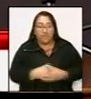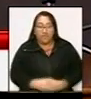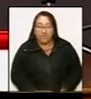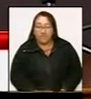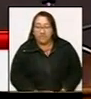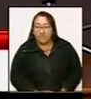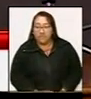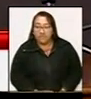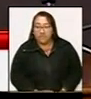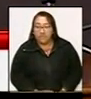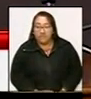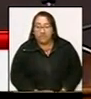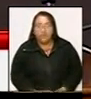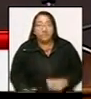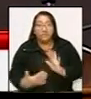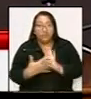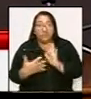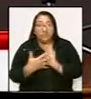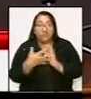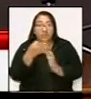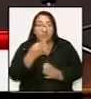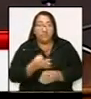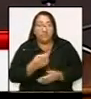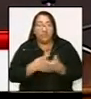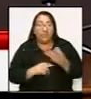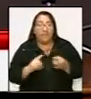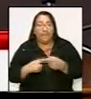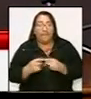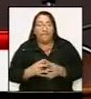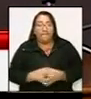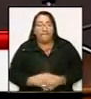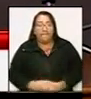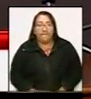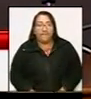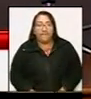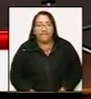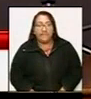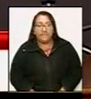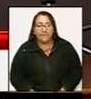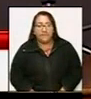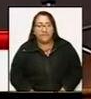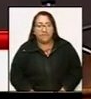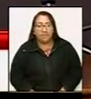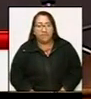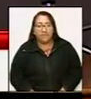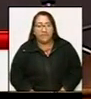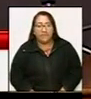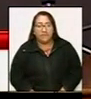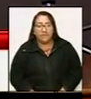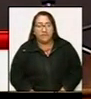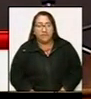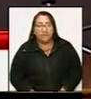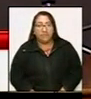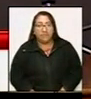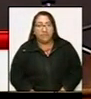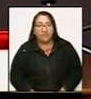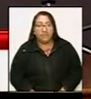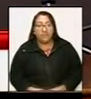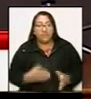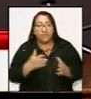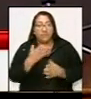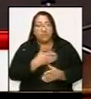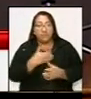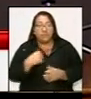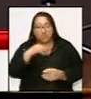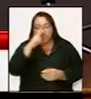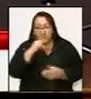seríamos testigos que del discurso a los hechos concretos por parte del presidente de la